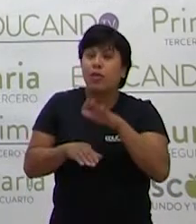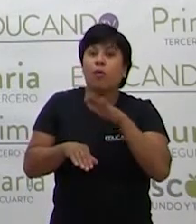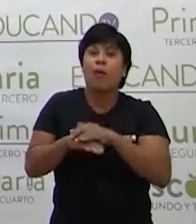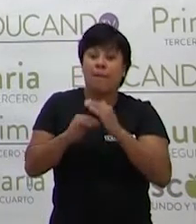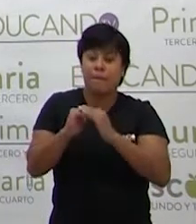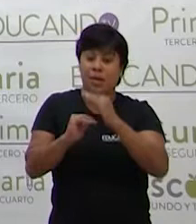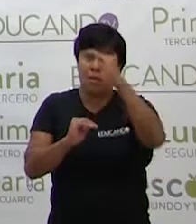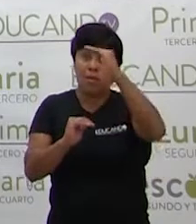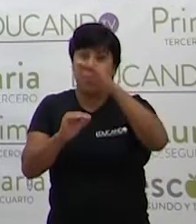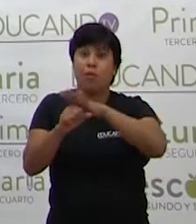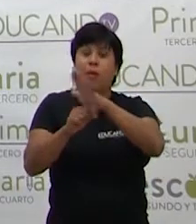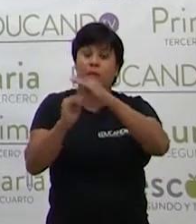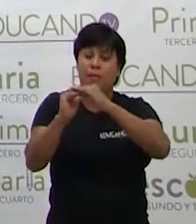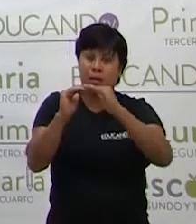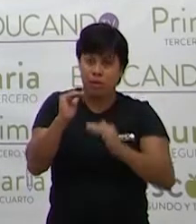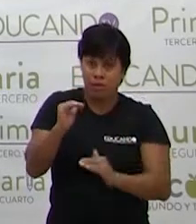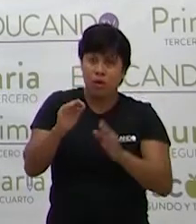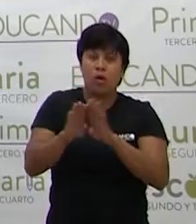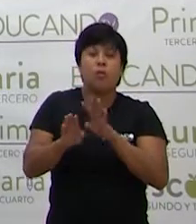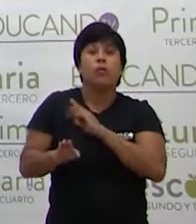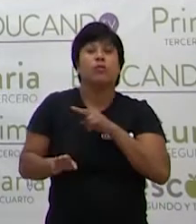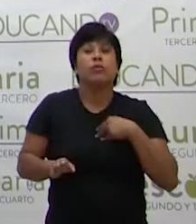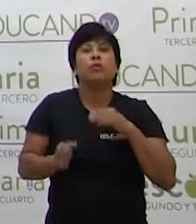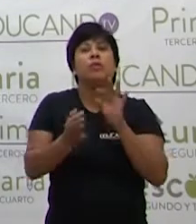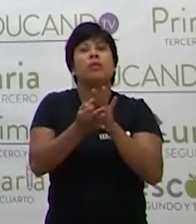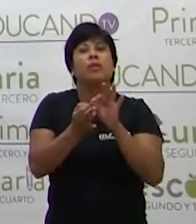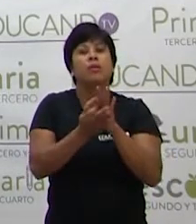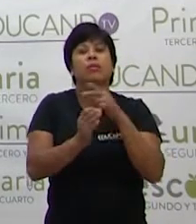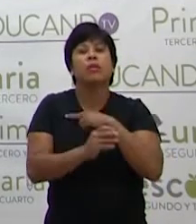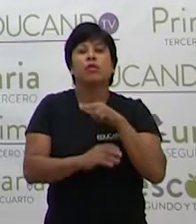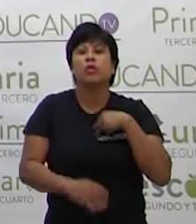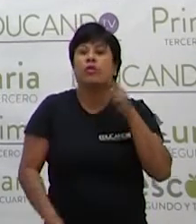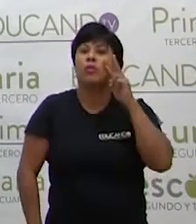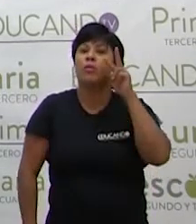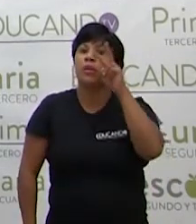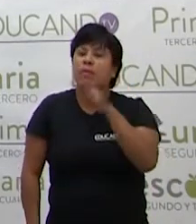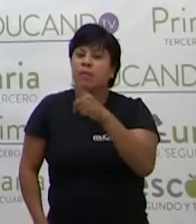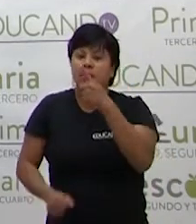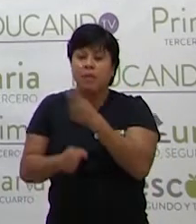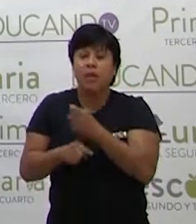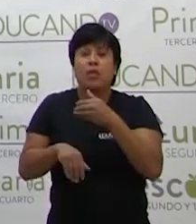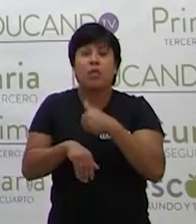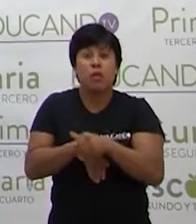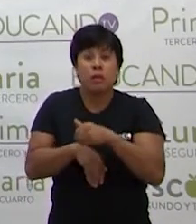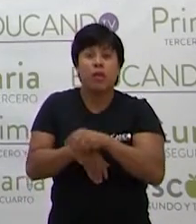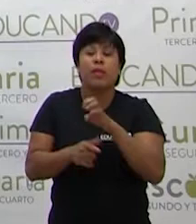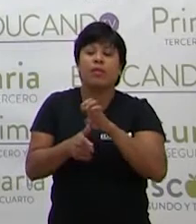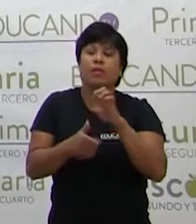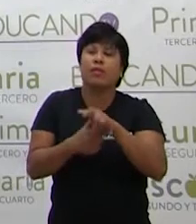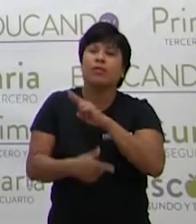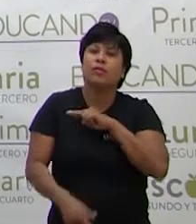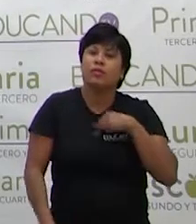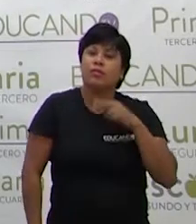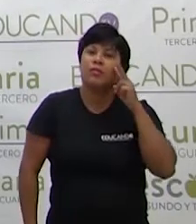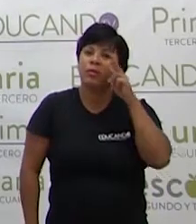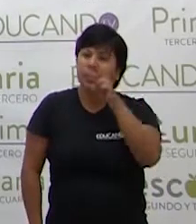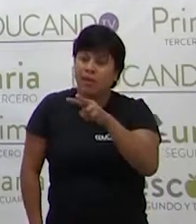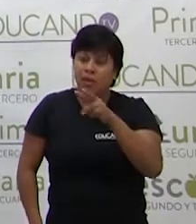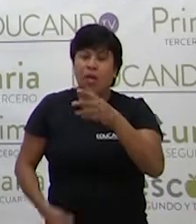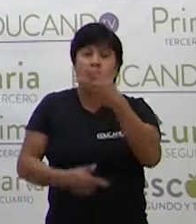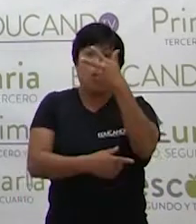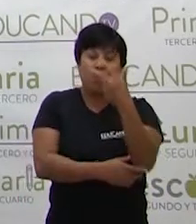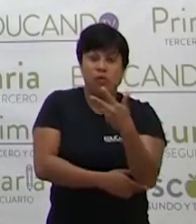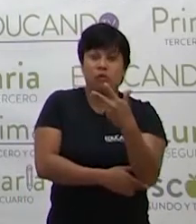es menor. Como ya dijimos que nos vamos a fijar en el primer número, entonces vamos a observarlos. 8,